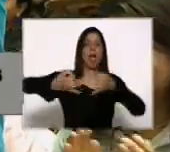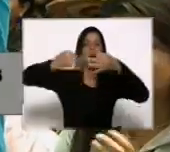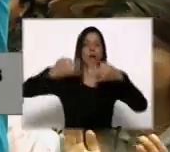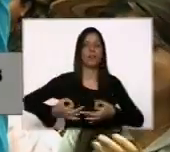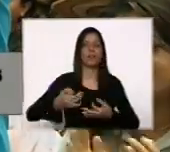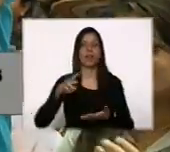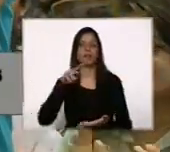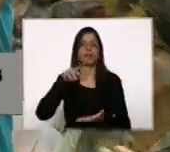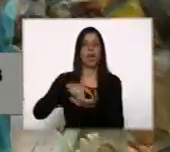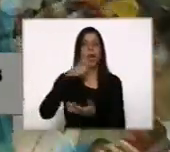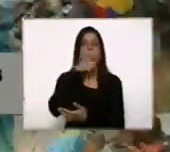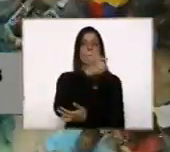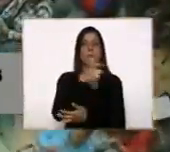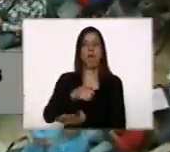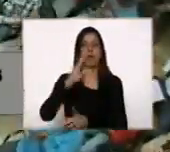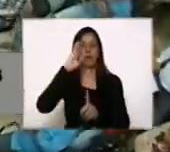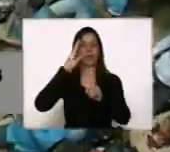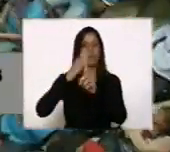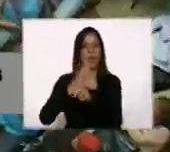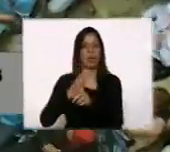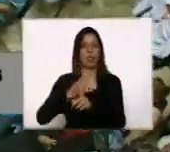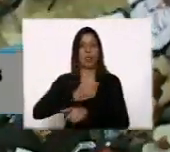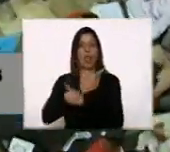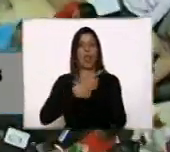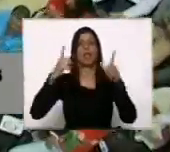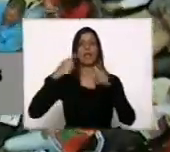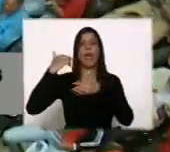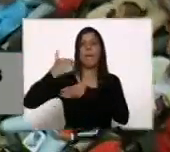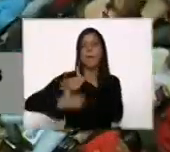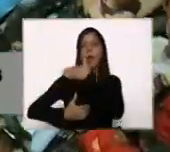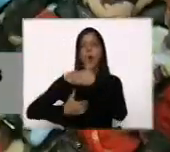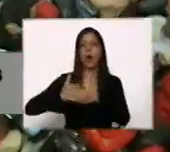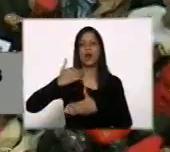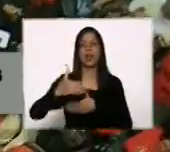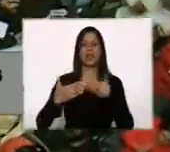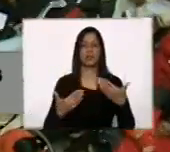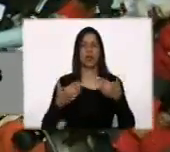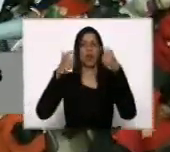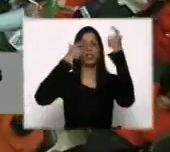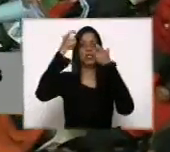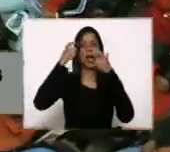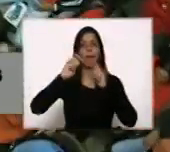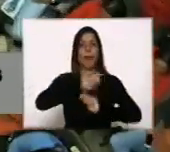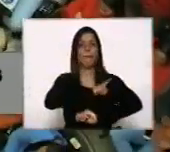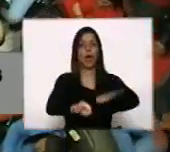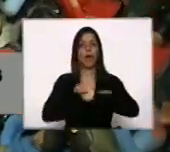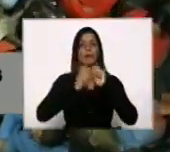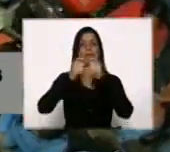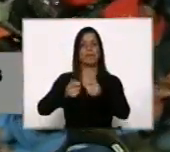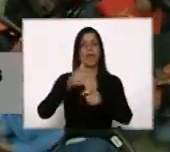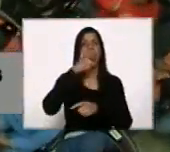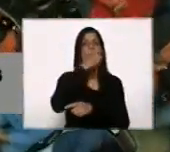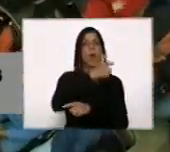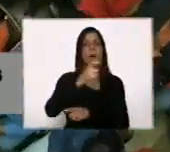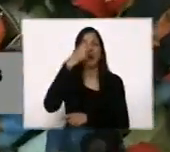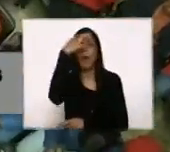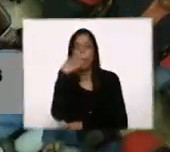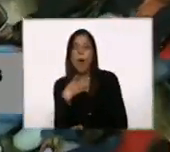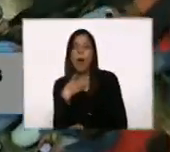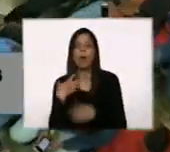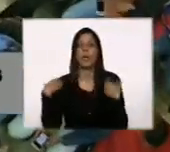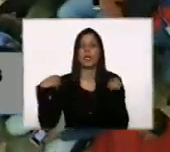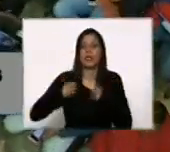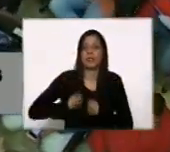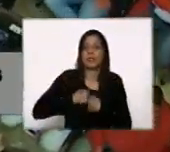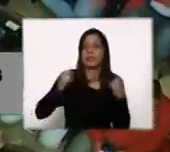protagónica, directa, y comenzó progresivamente a devolverle el poder al pueblo, a los pobres, a los